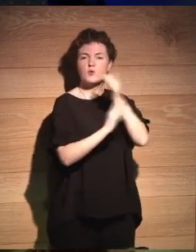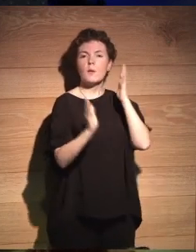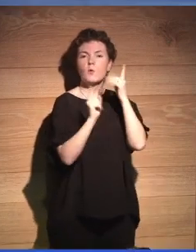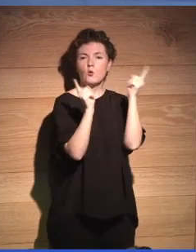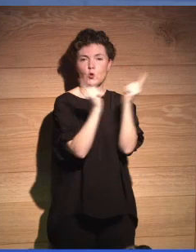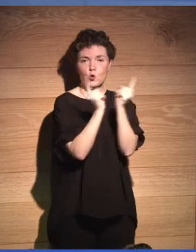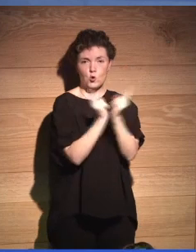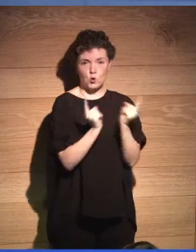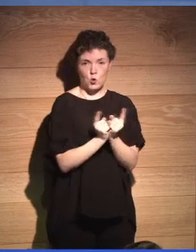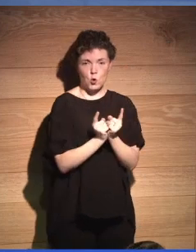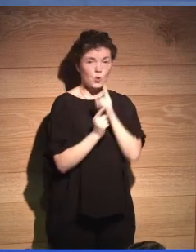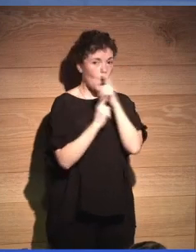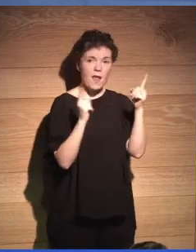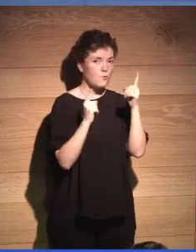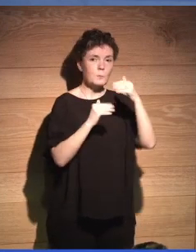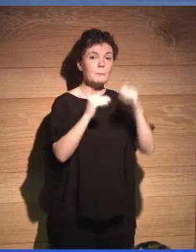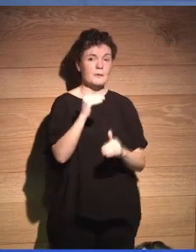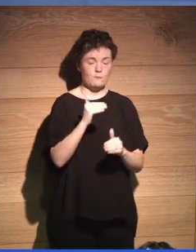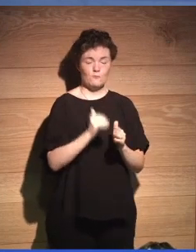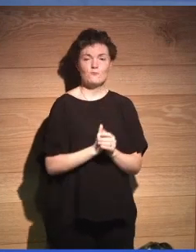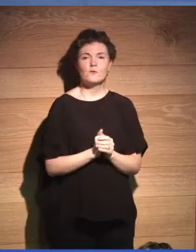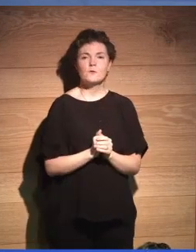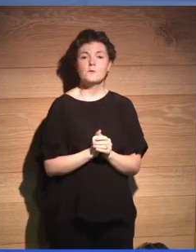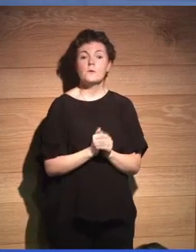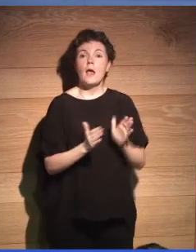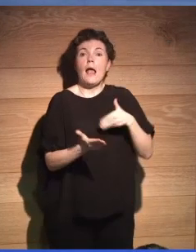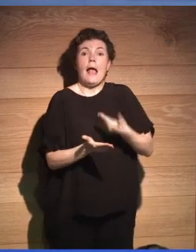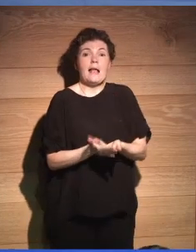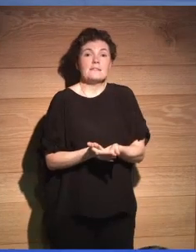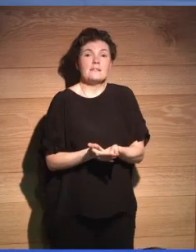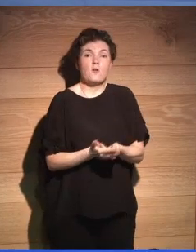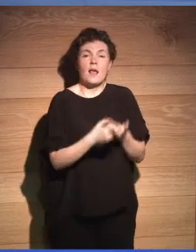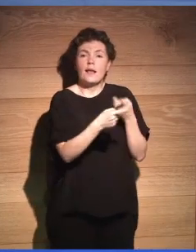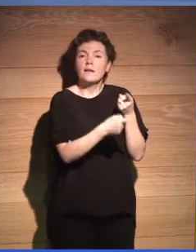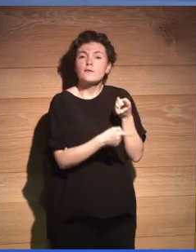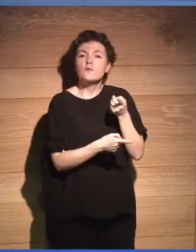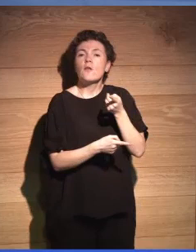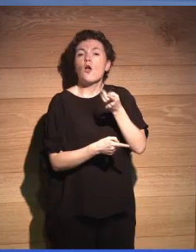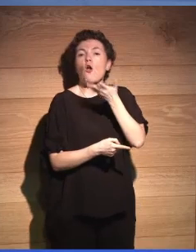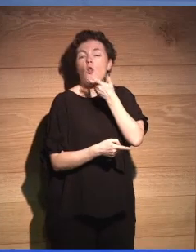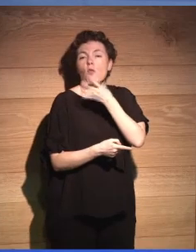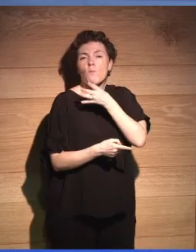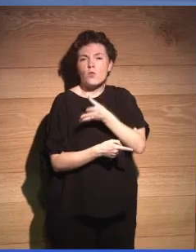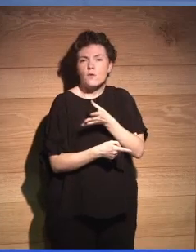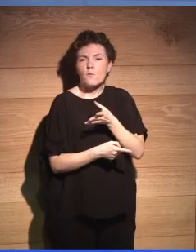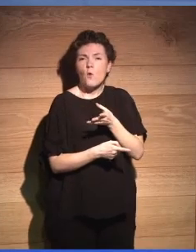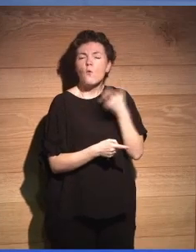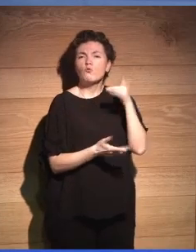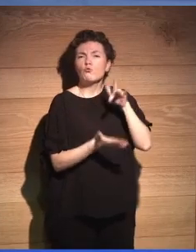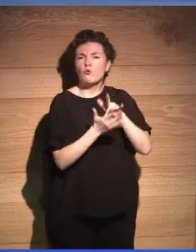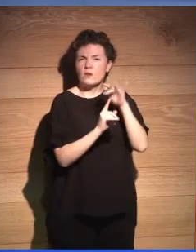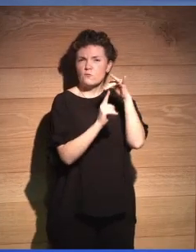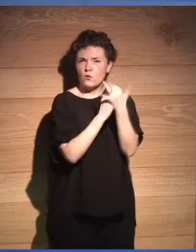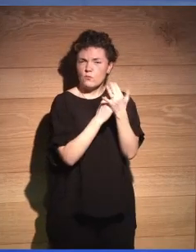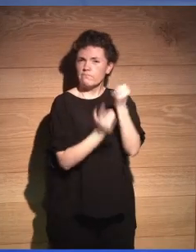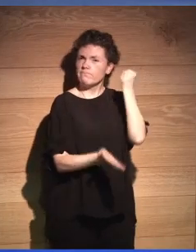muy cortos que no llegaron ni al año. Y hasta hoy es conocido por uno de los acontecimientos que